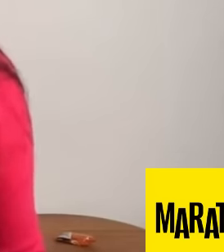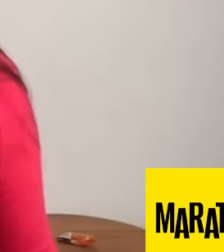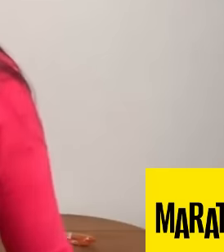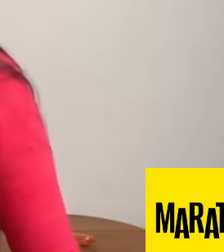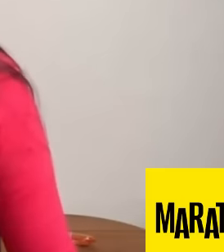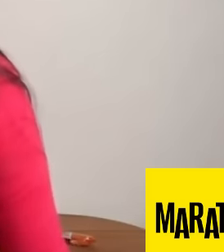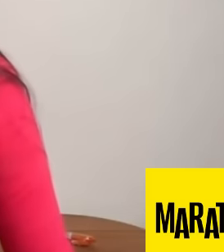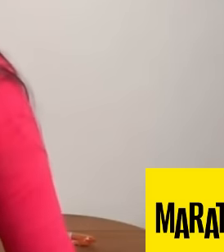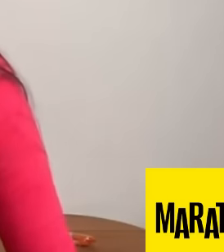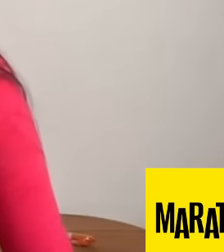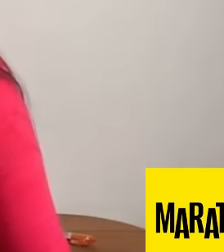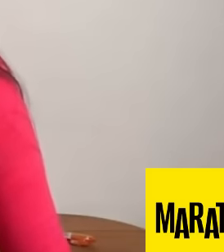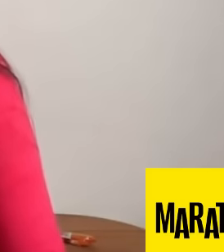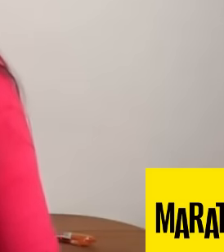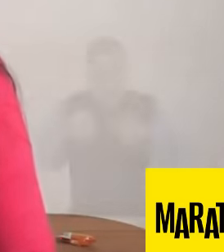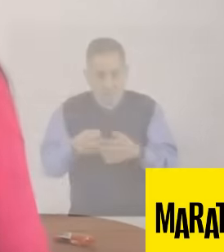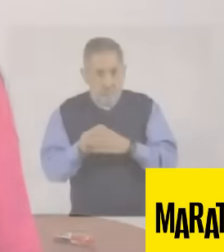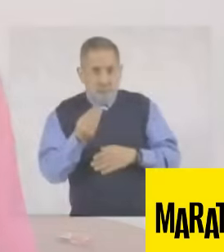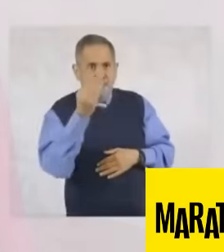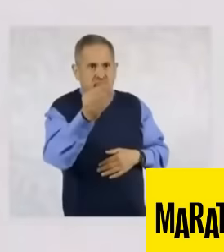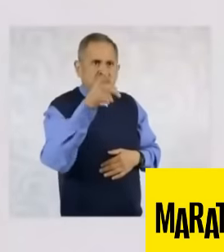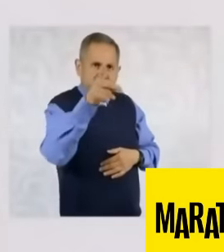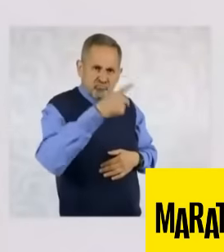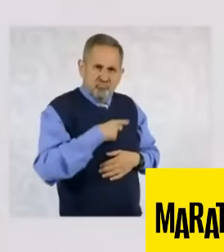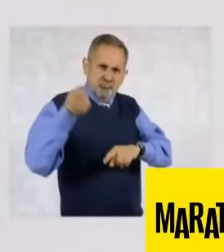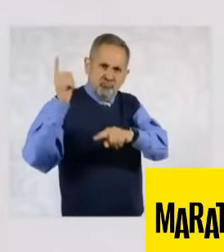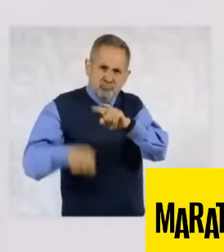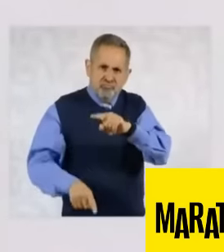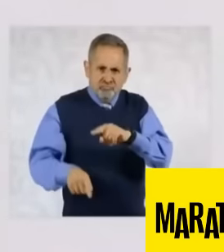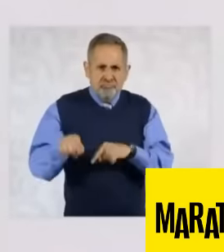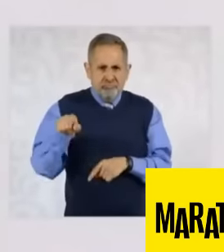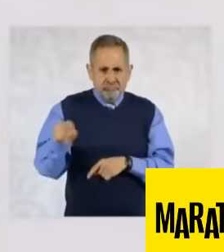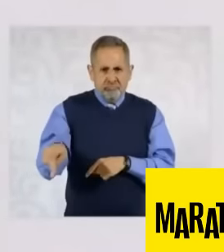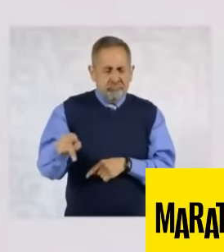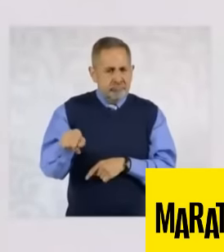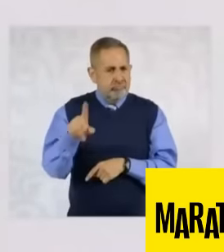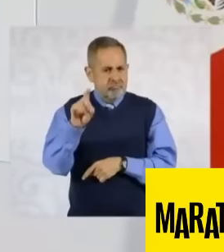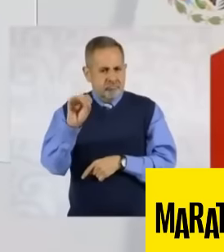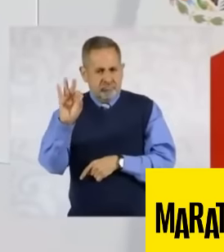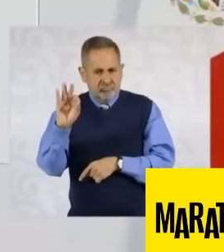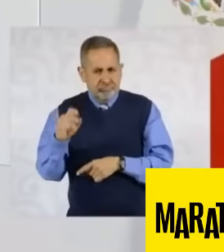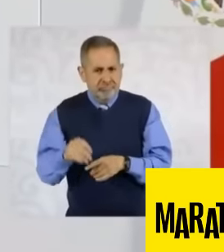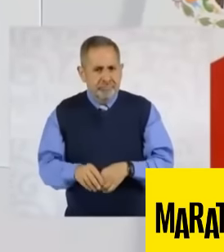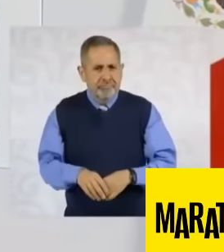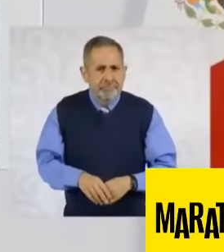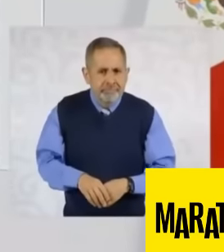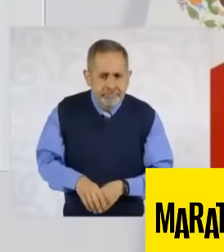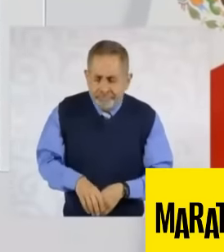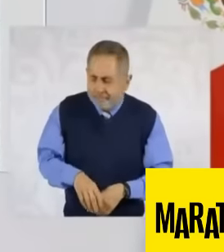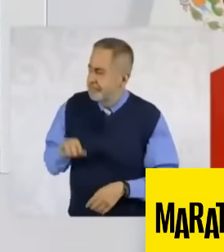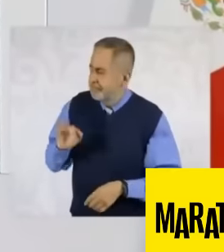vamos a escuchar esta parte de la mañanera este está muy bueno también